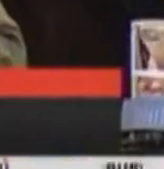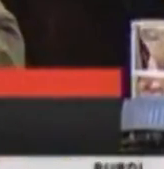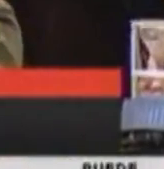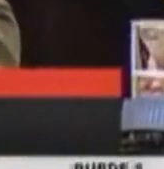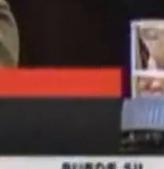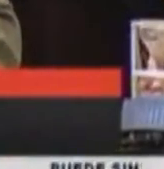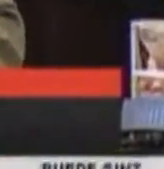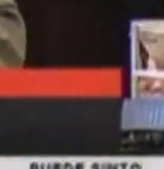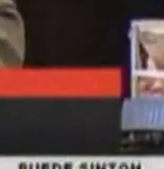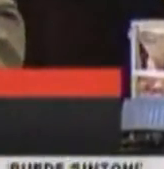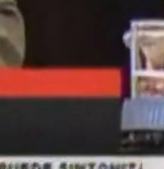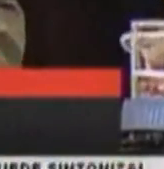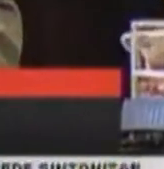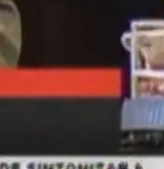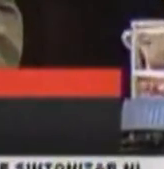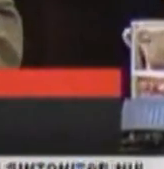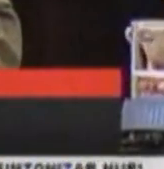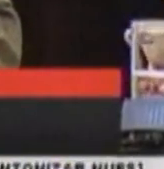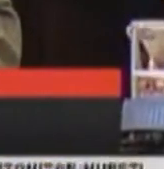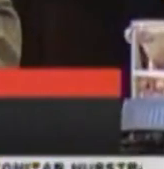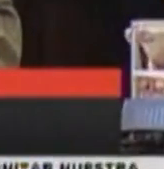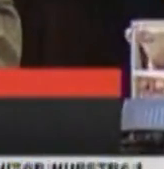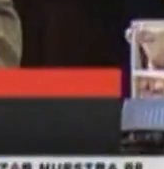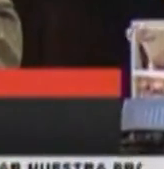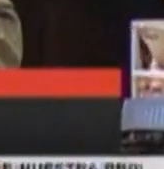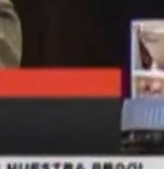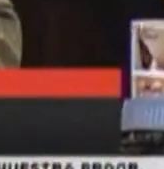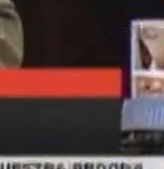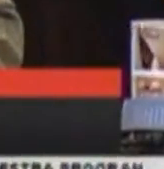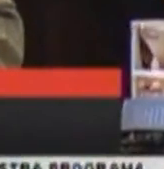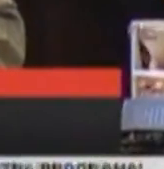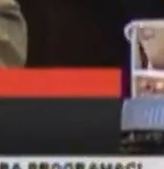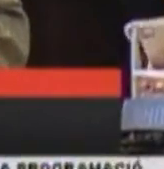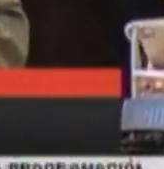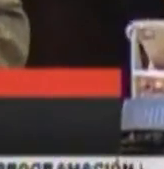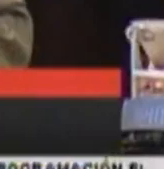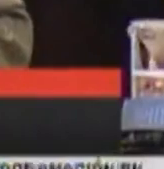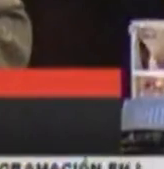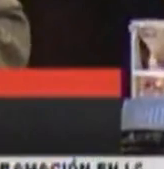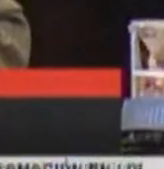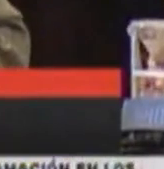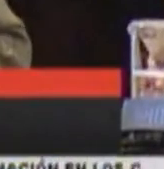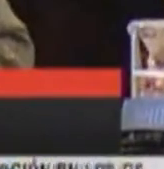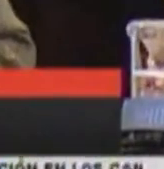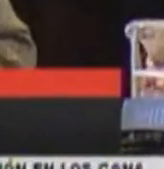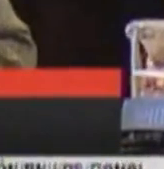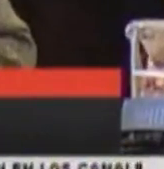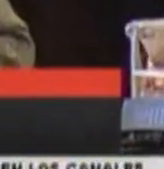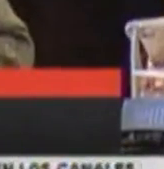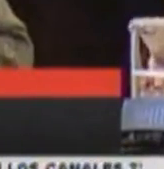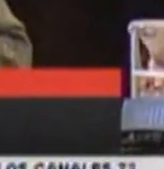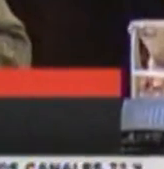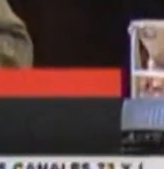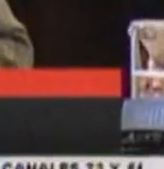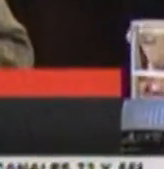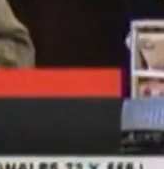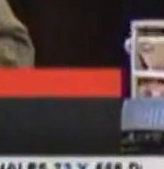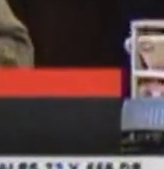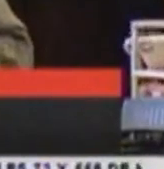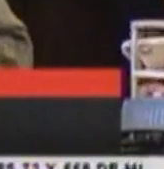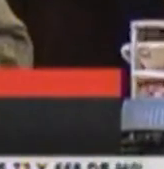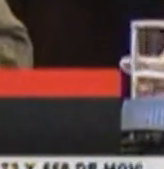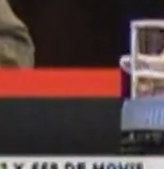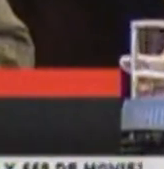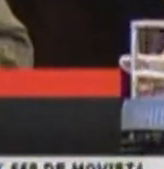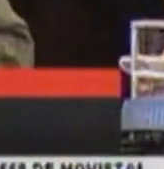Son metodologías, yo les diría, principalmente OECD, no son exclusivamente OECD porque nos adaptamos a las nuestras, pero el modelo de